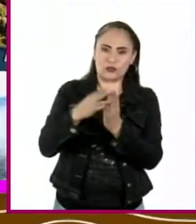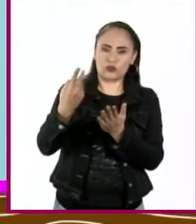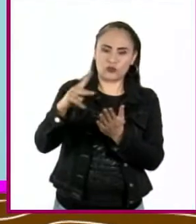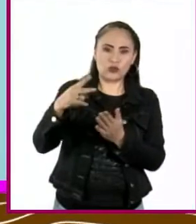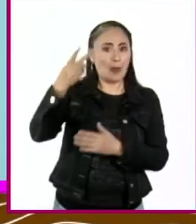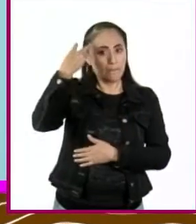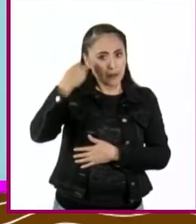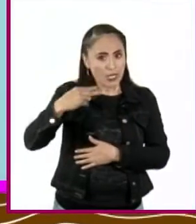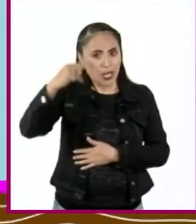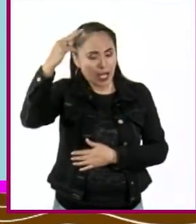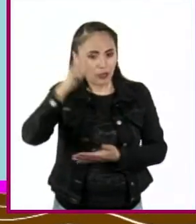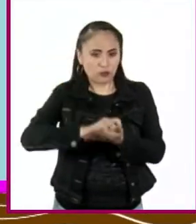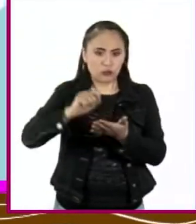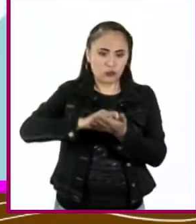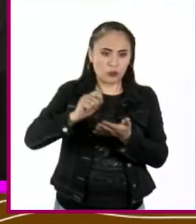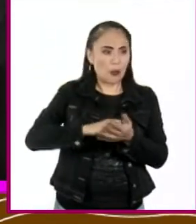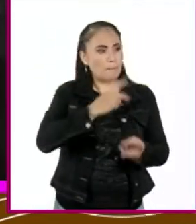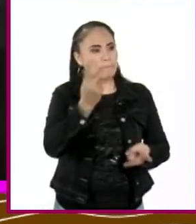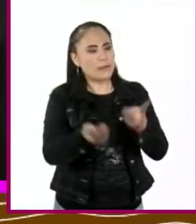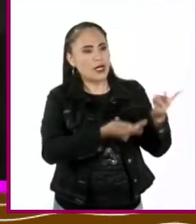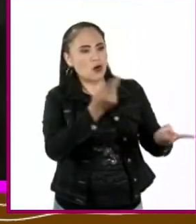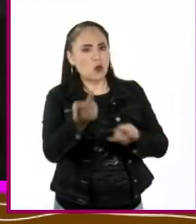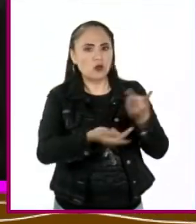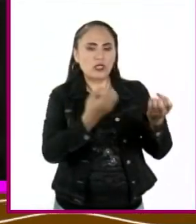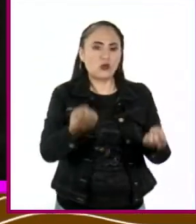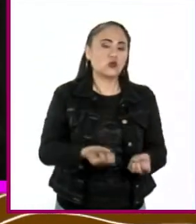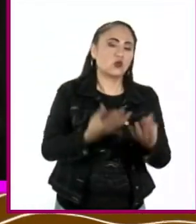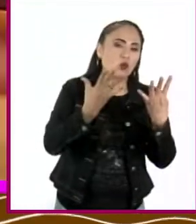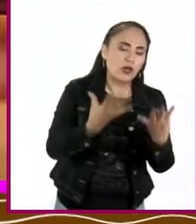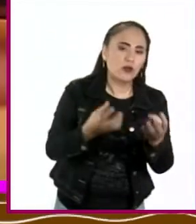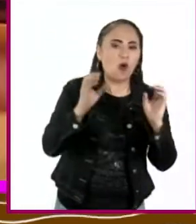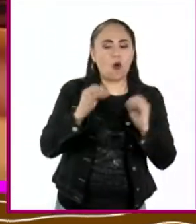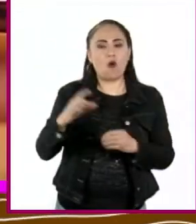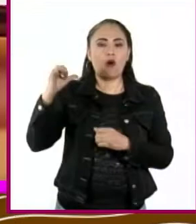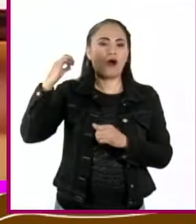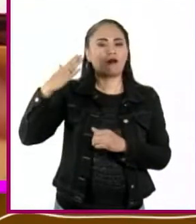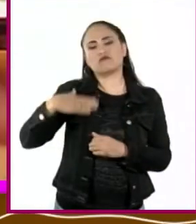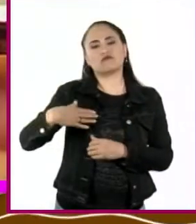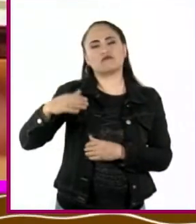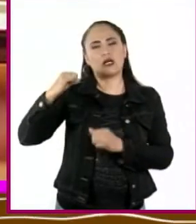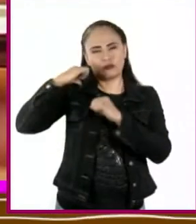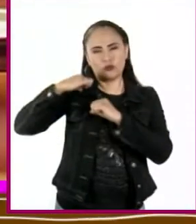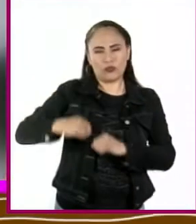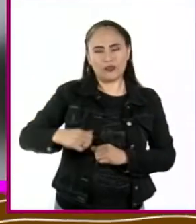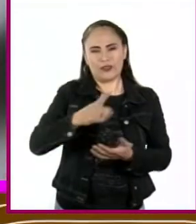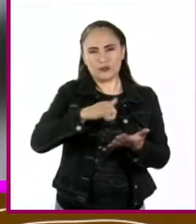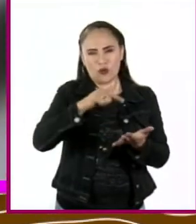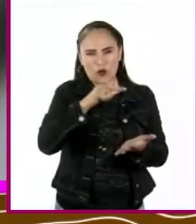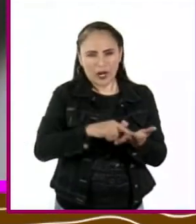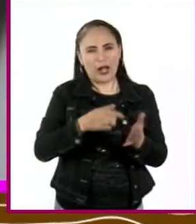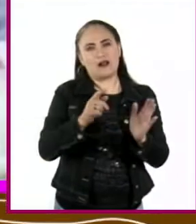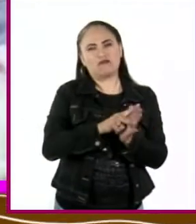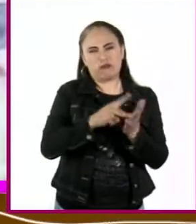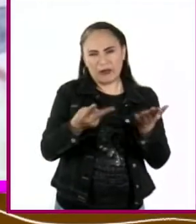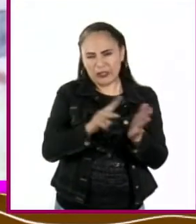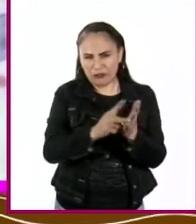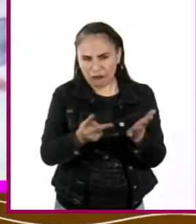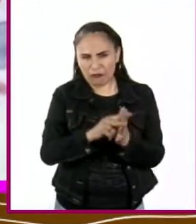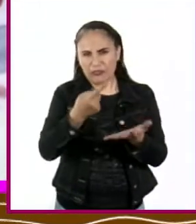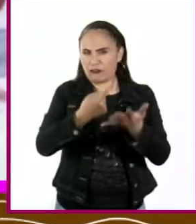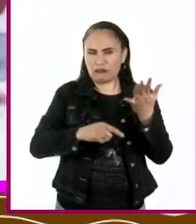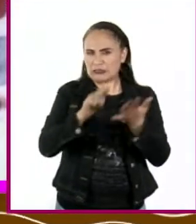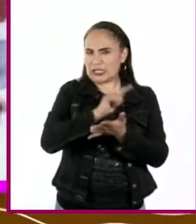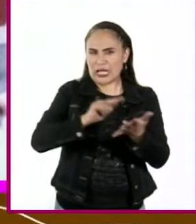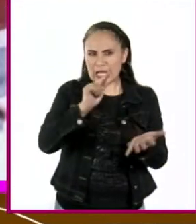viaje, censos, informes de autoridades locales, estatutos, leyes, periódicos y